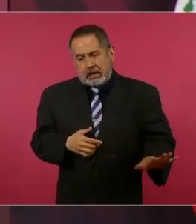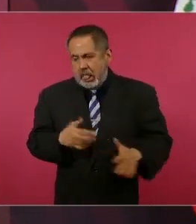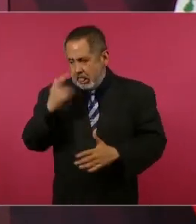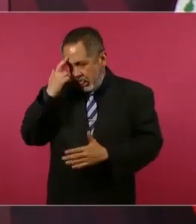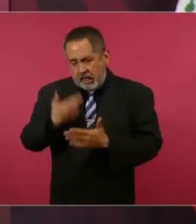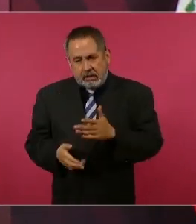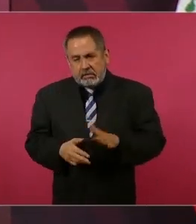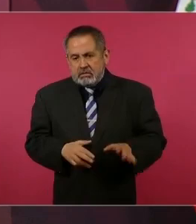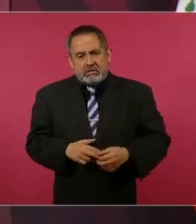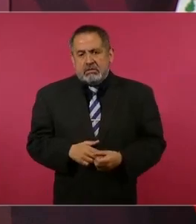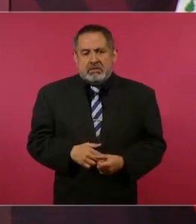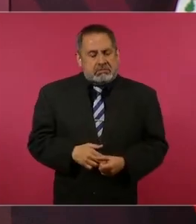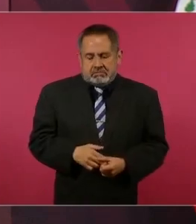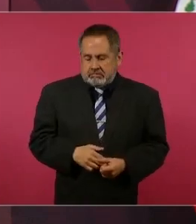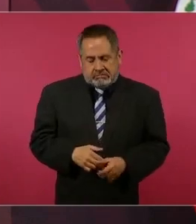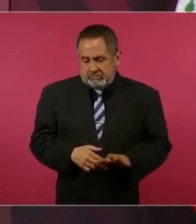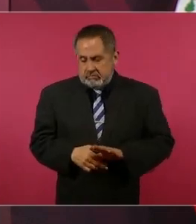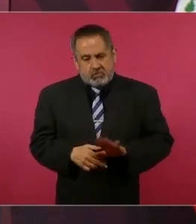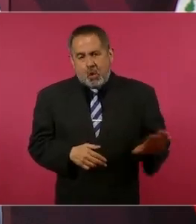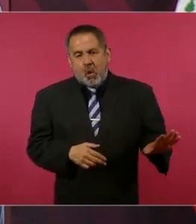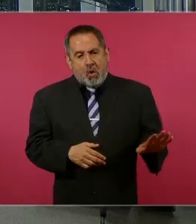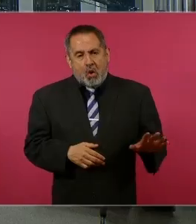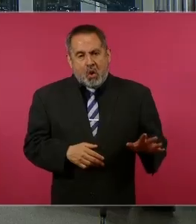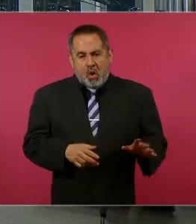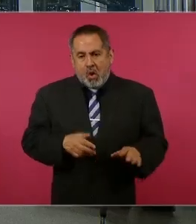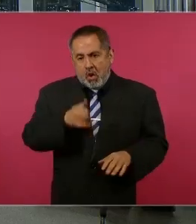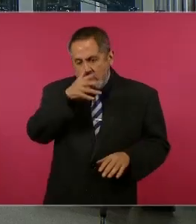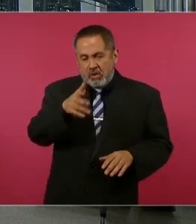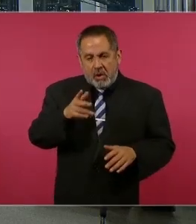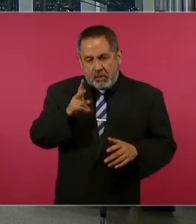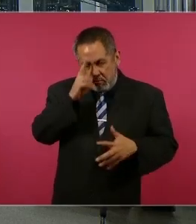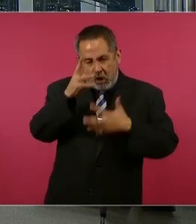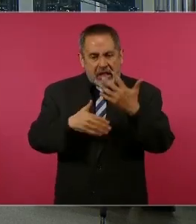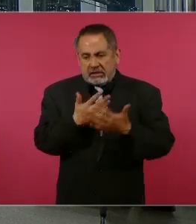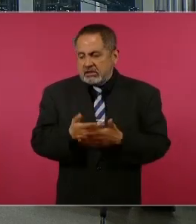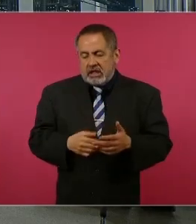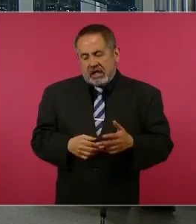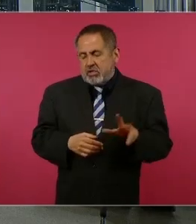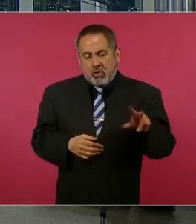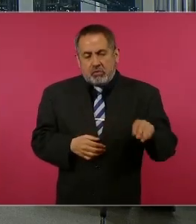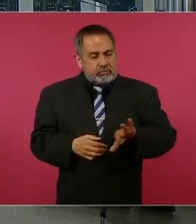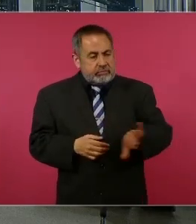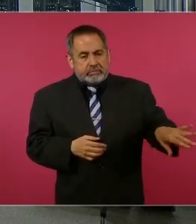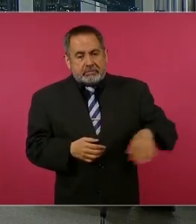Y ahí andaban a 3, 4, 5 kilómetros atrás